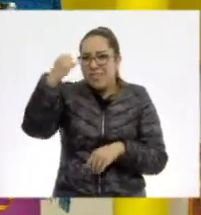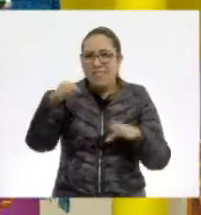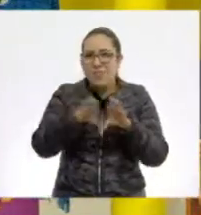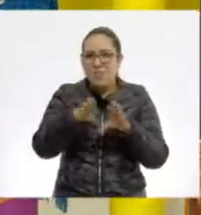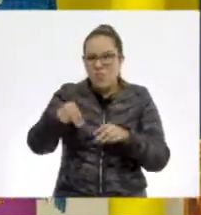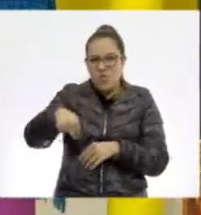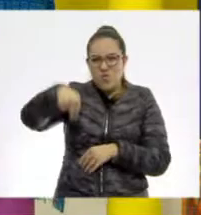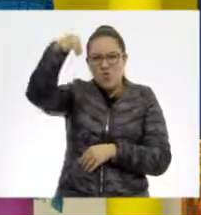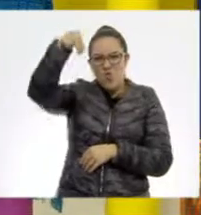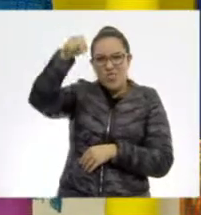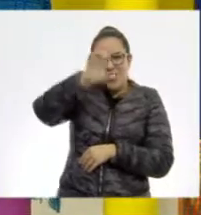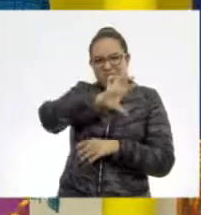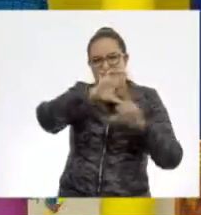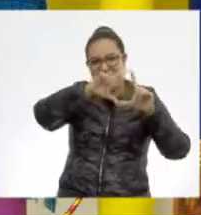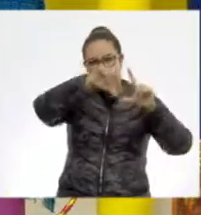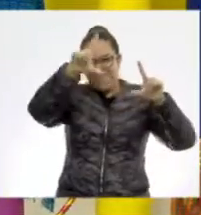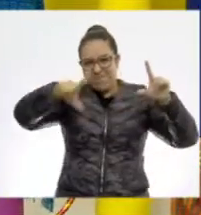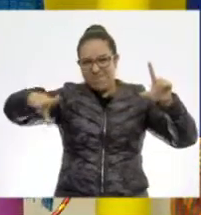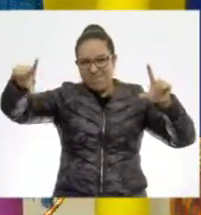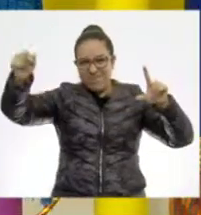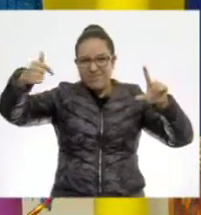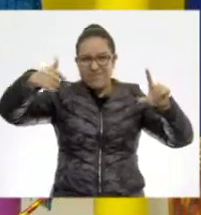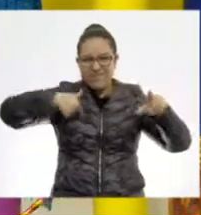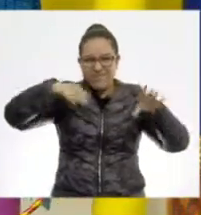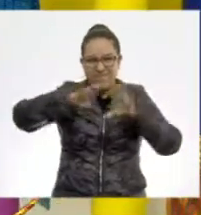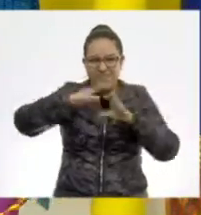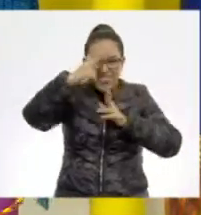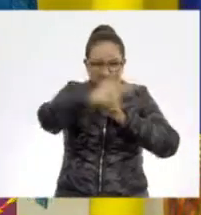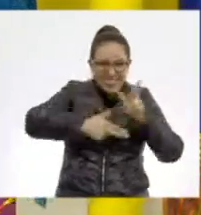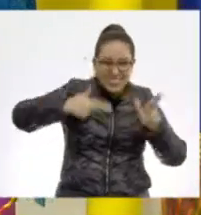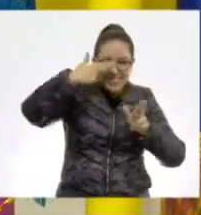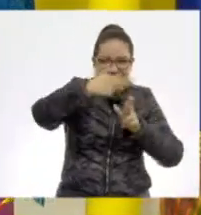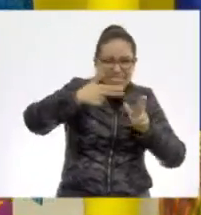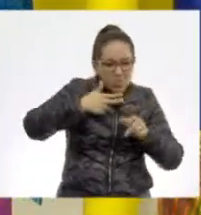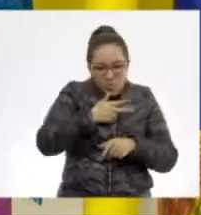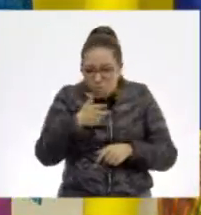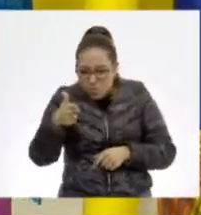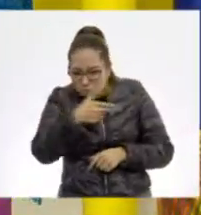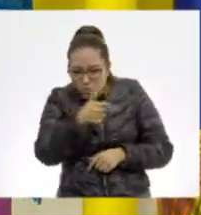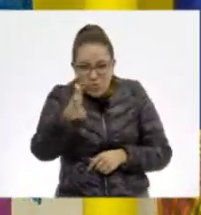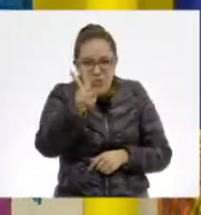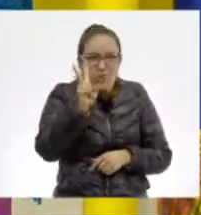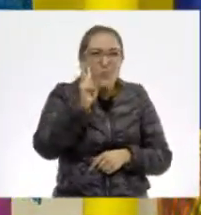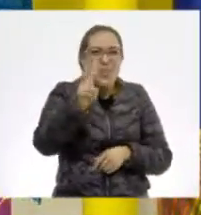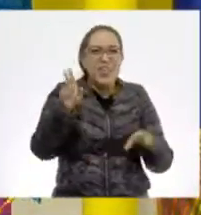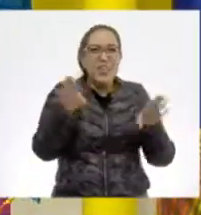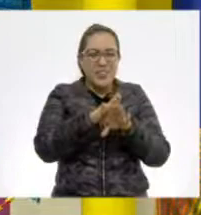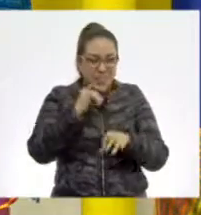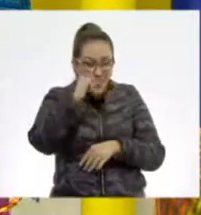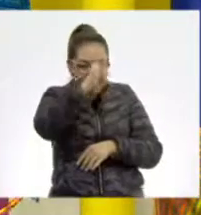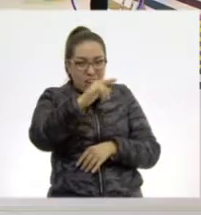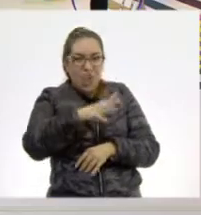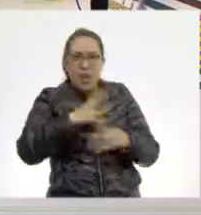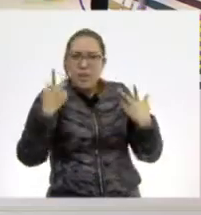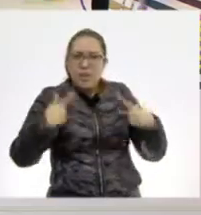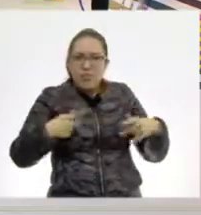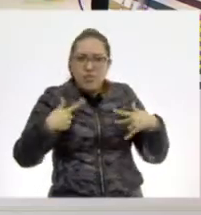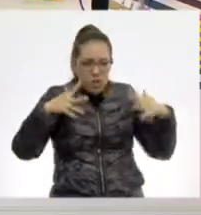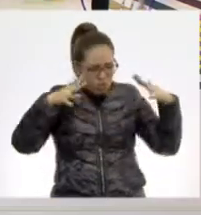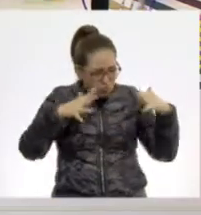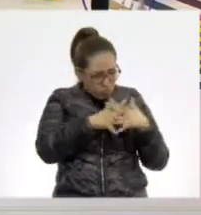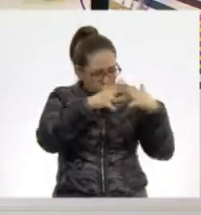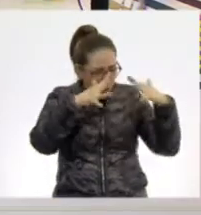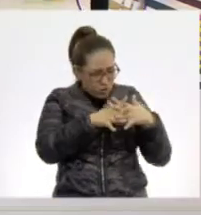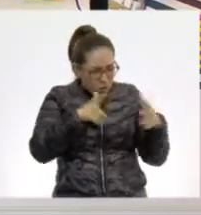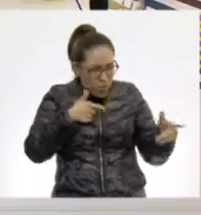norte, en el cruzando los cerros en el tren y luego viendo a lo lejos cómo estaban los guerrilleros